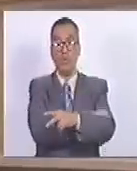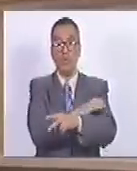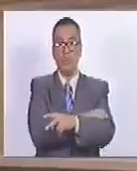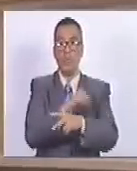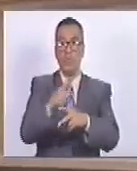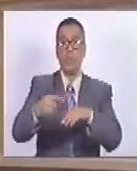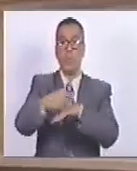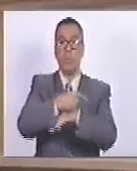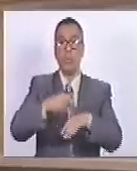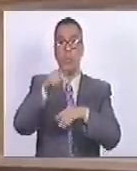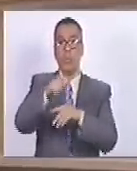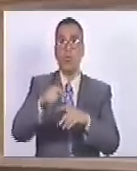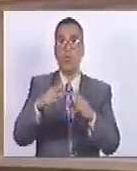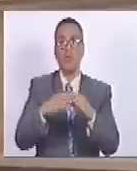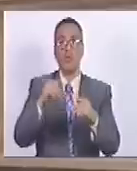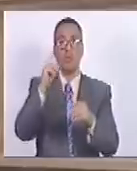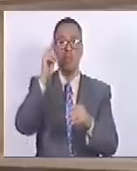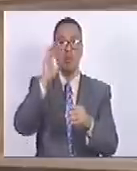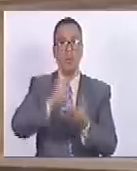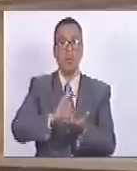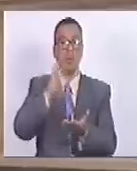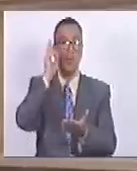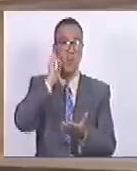a la gobernación del Estado Bolívar,